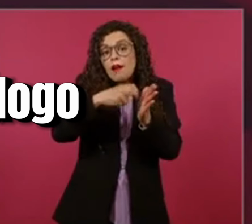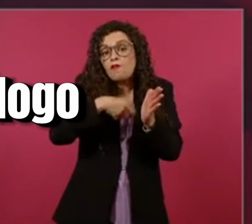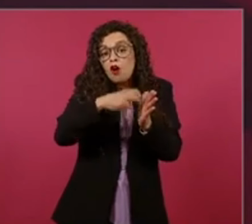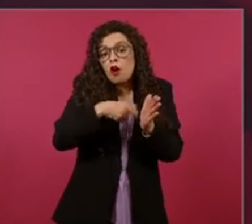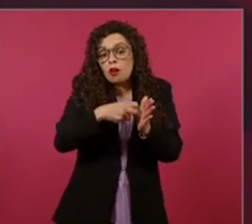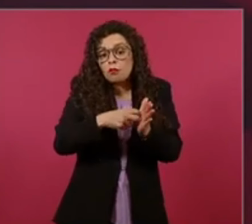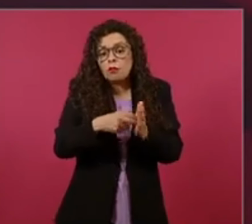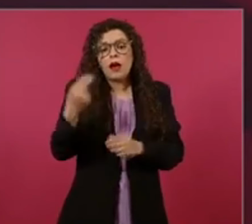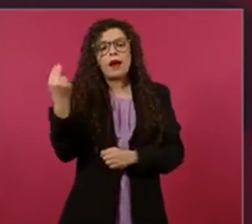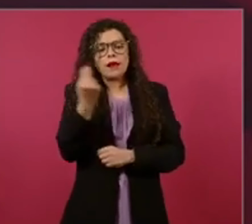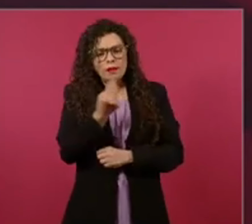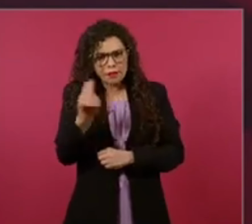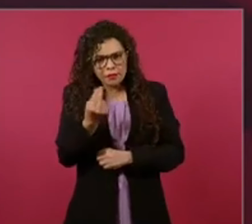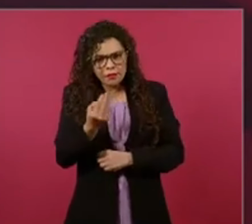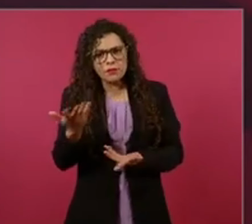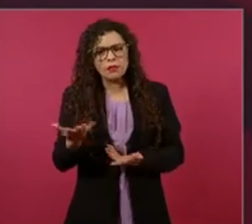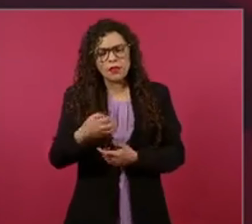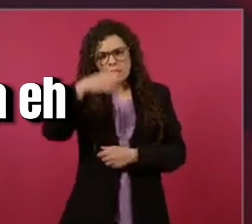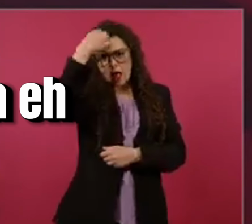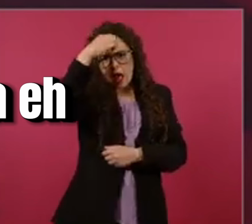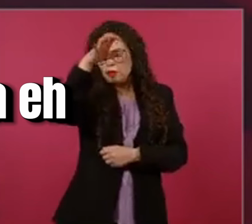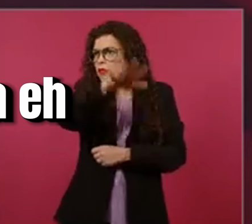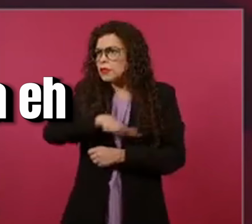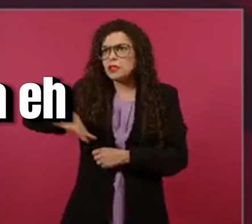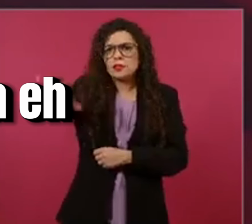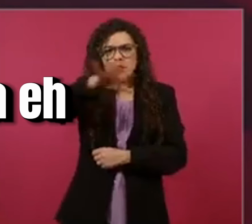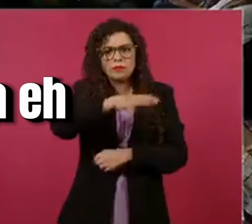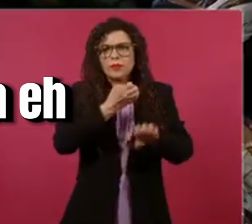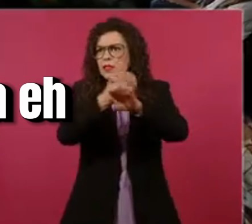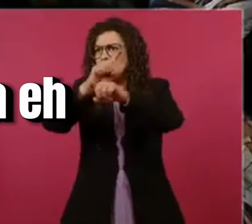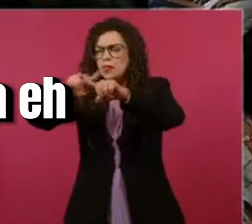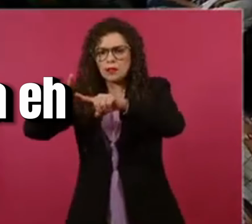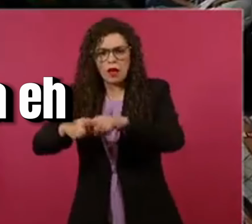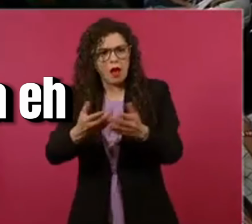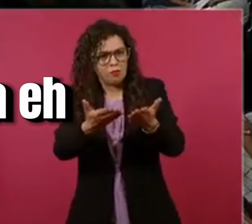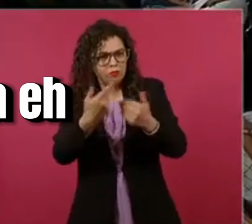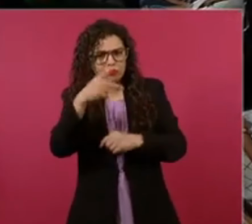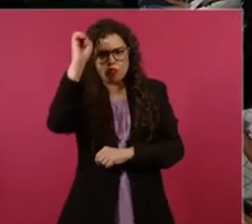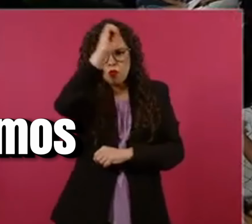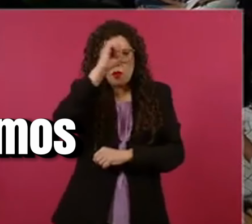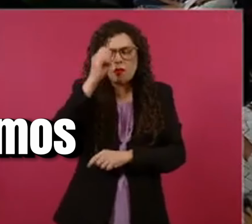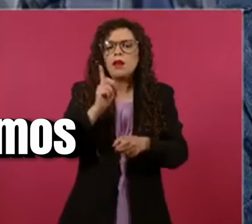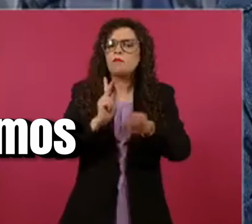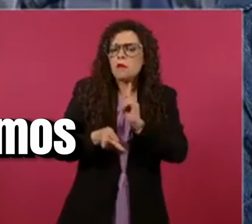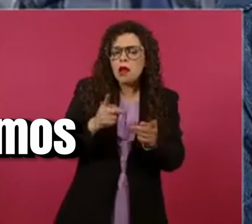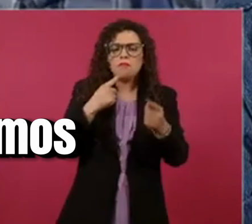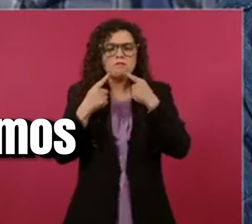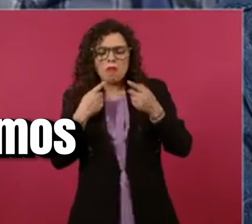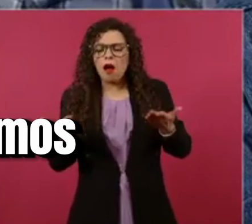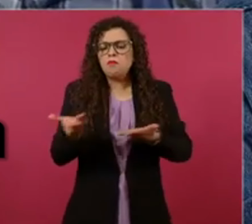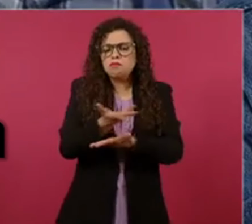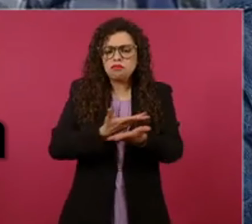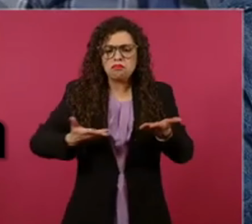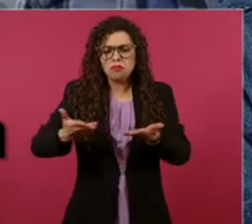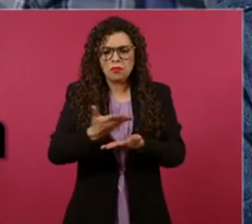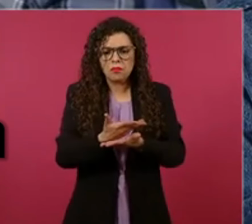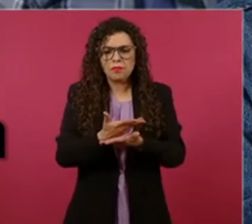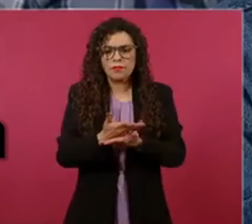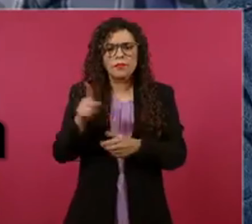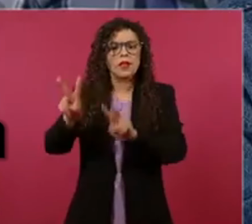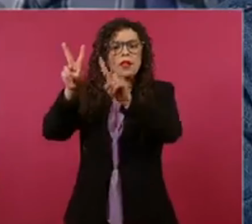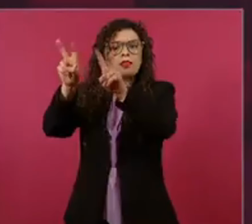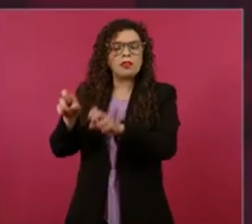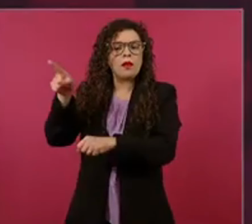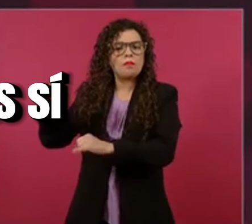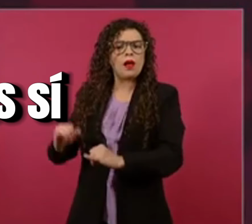de opinión, de conocimiento en todo el país, en todos los estados. ¿Y la reforma para pues desaparecer algunos órganos autónomos? También está planteada y